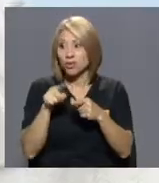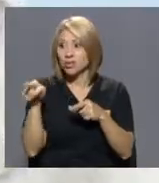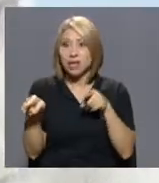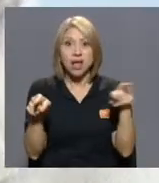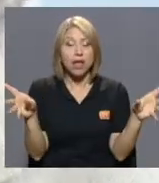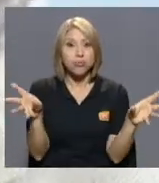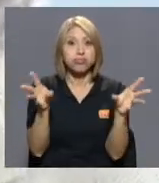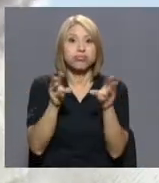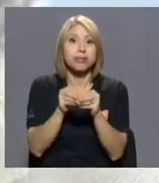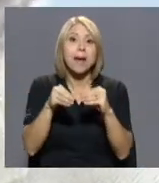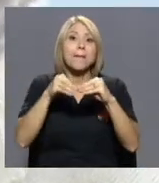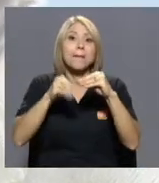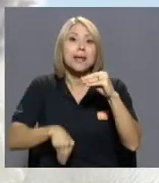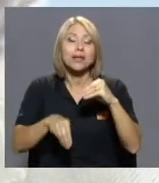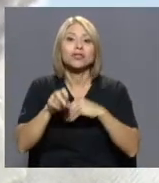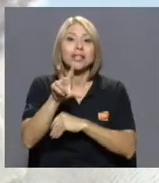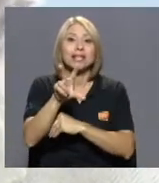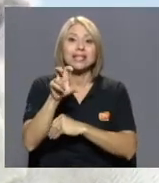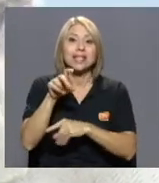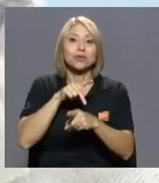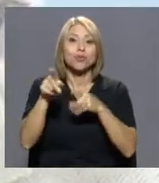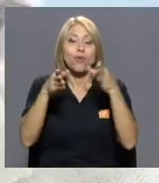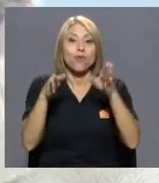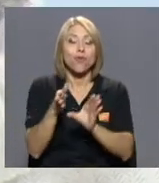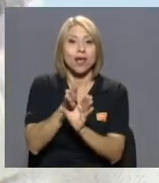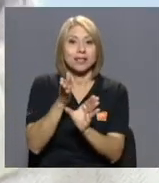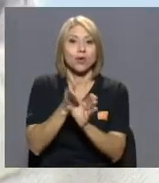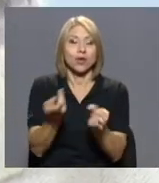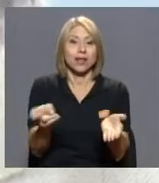que plantea Oscar es muy serio y el doctor